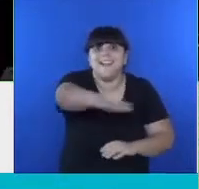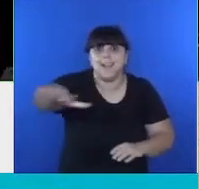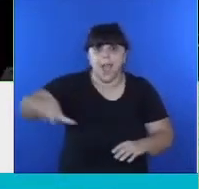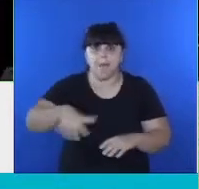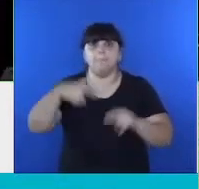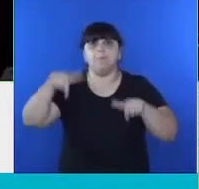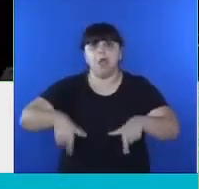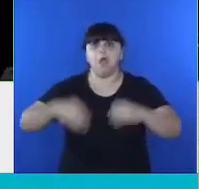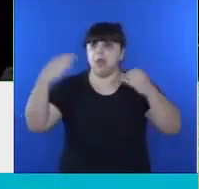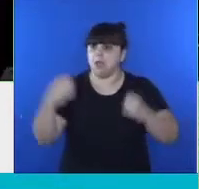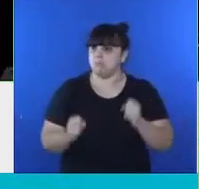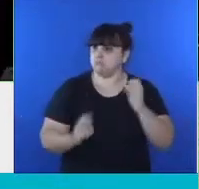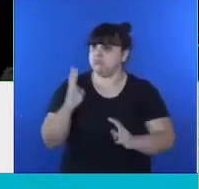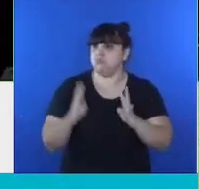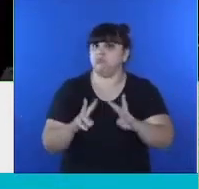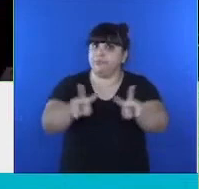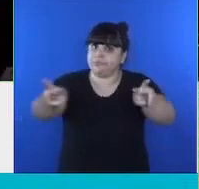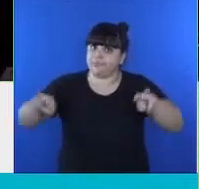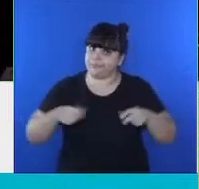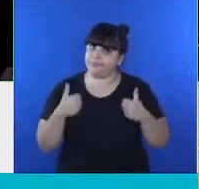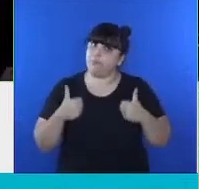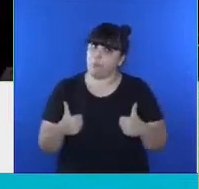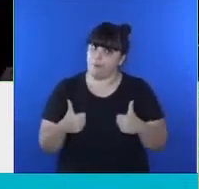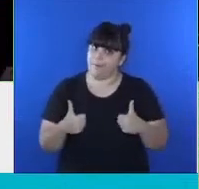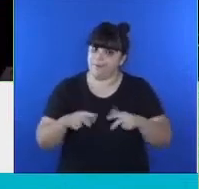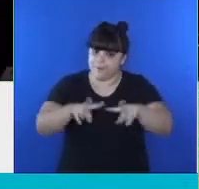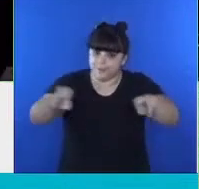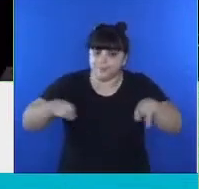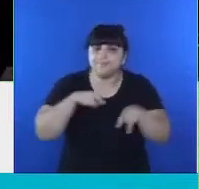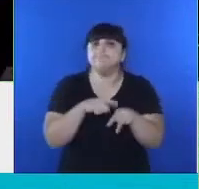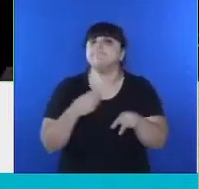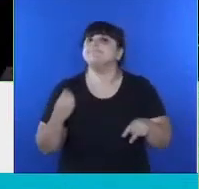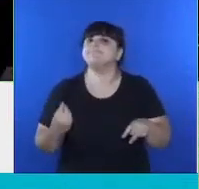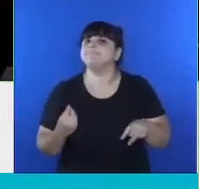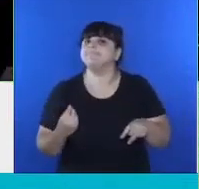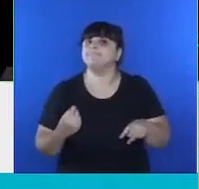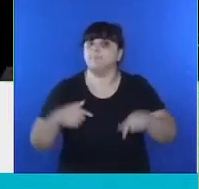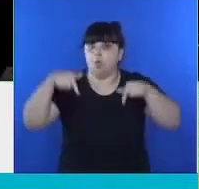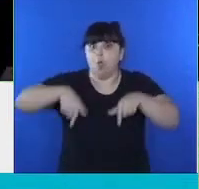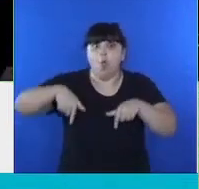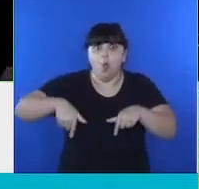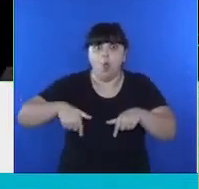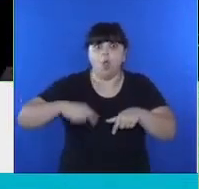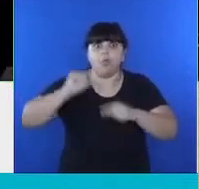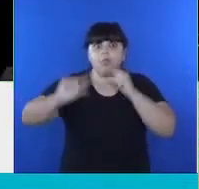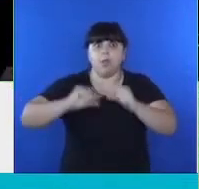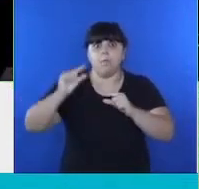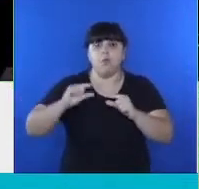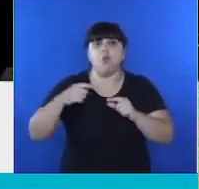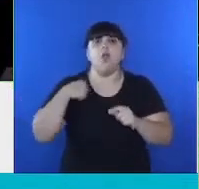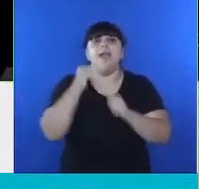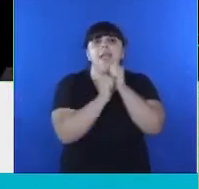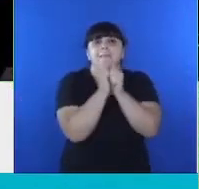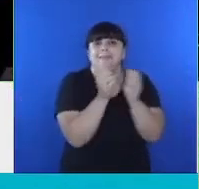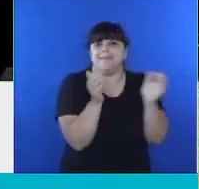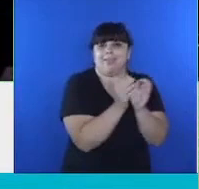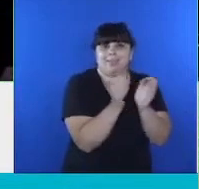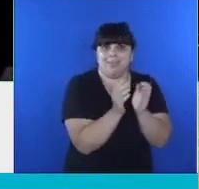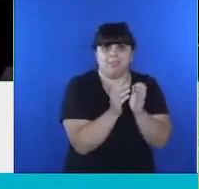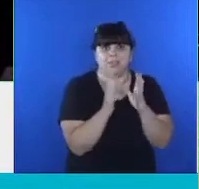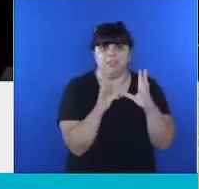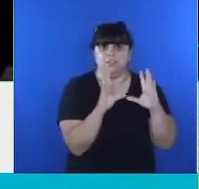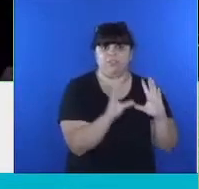buenos niveles de rentabilidad. Niveles de rentabilidad que hoy están perdiendo las pymes, aquellas